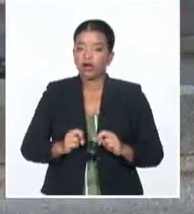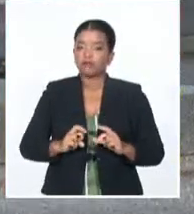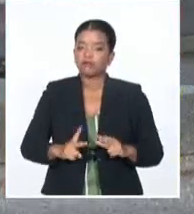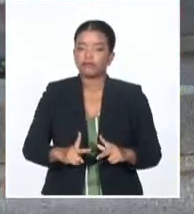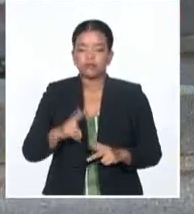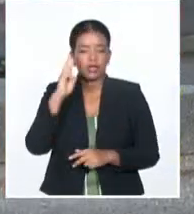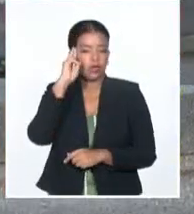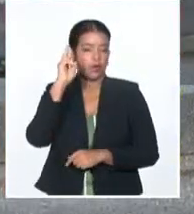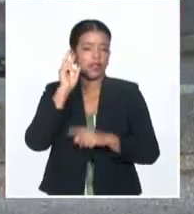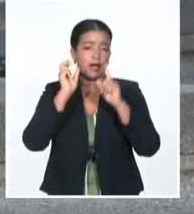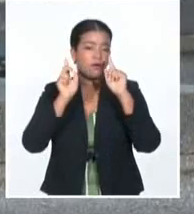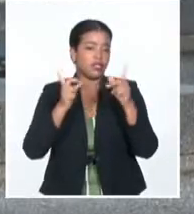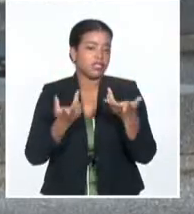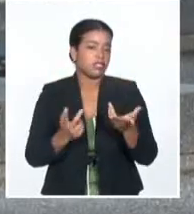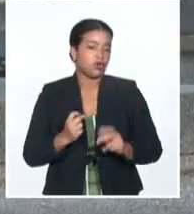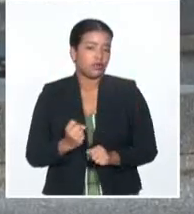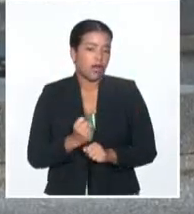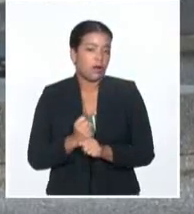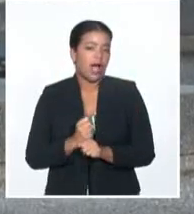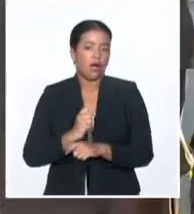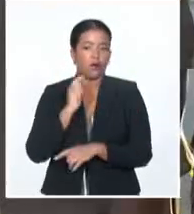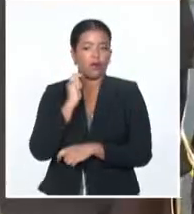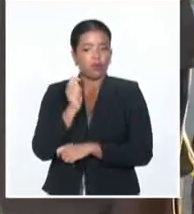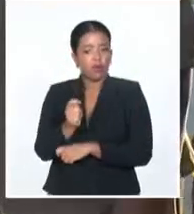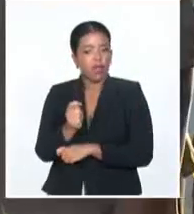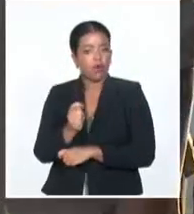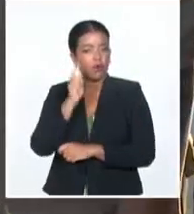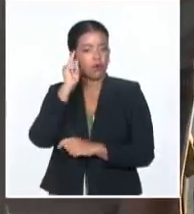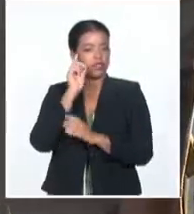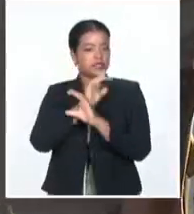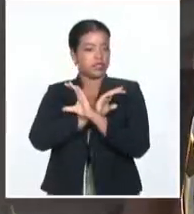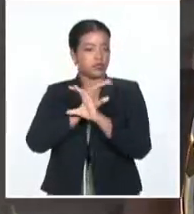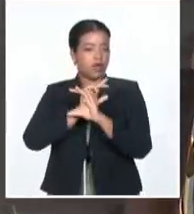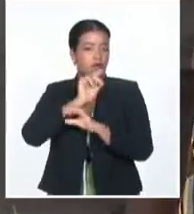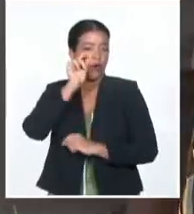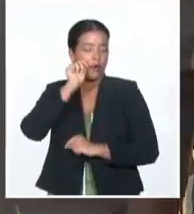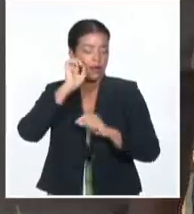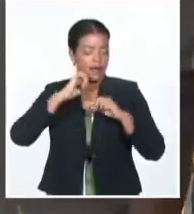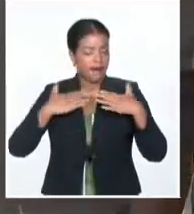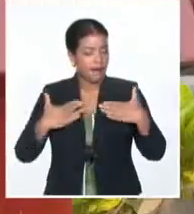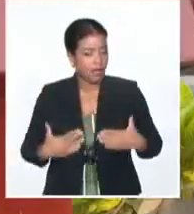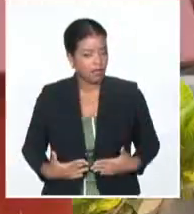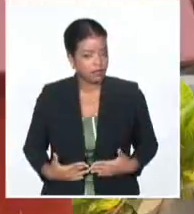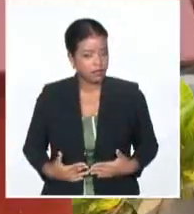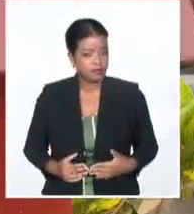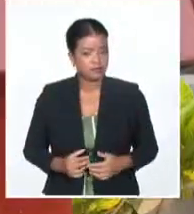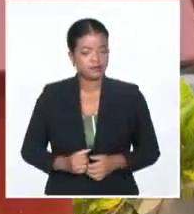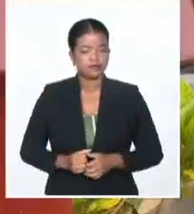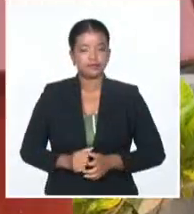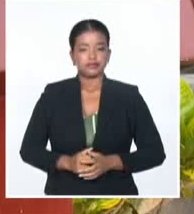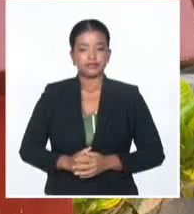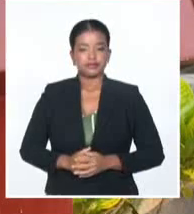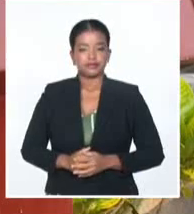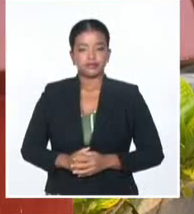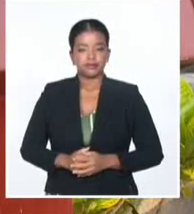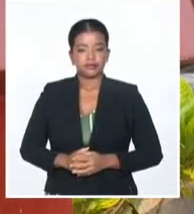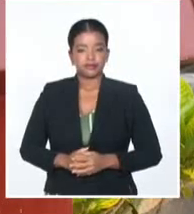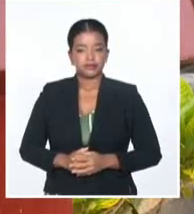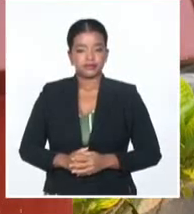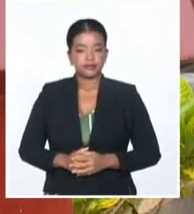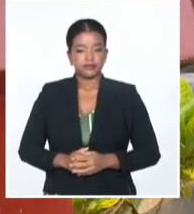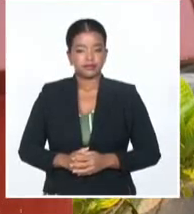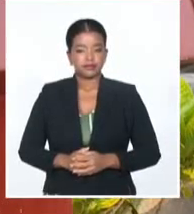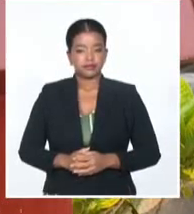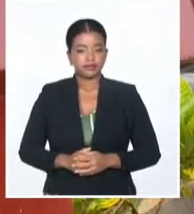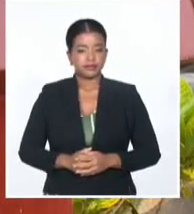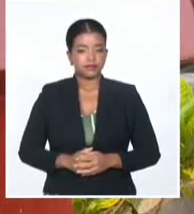político, humanista, educador, intelectual, el hombre ético de vida ejemplar. A mantener vivo el legado del